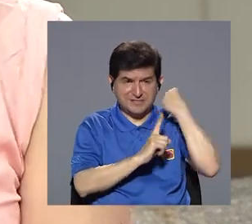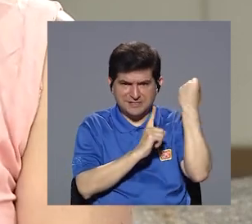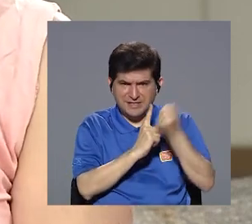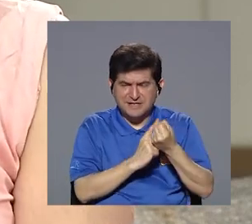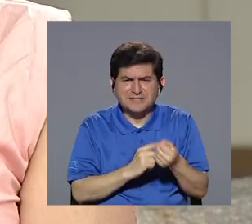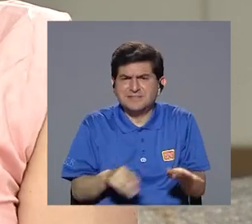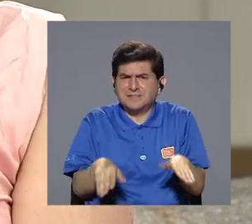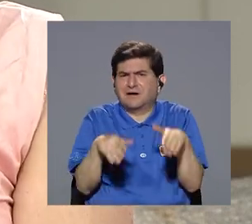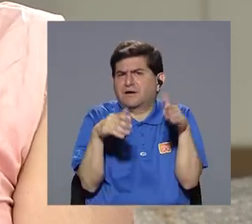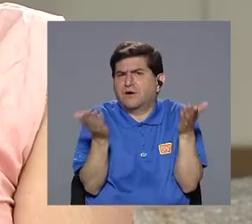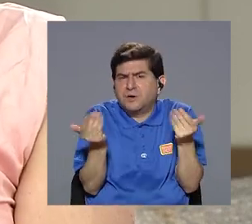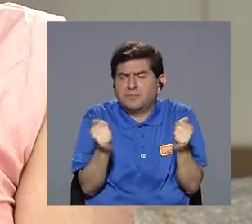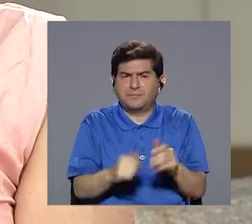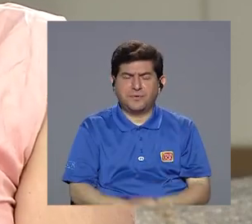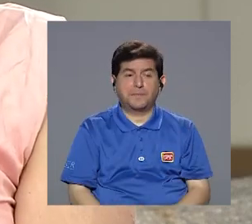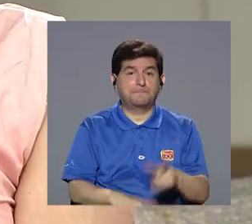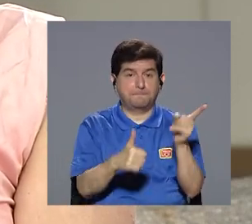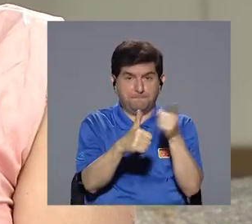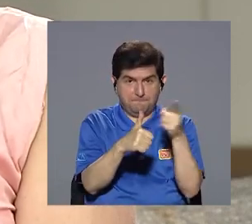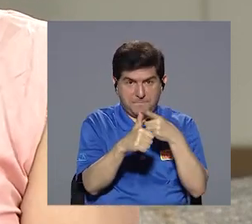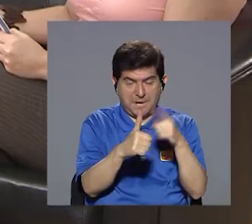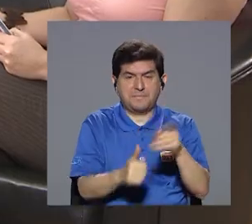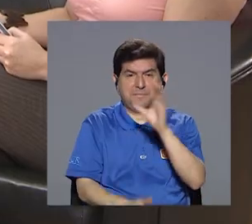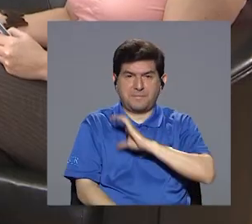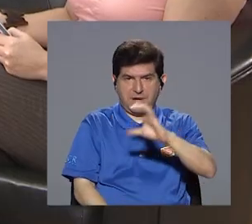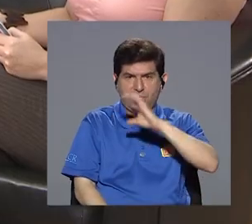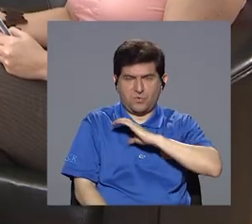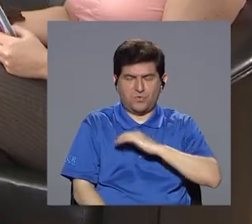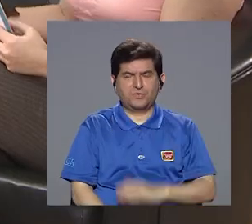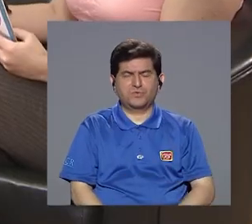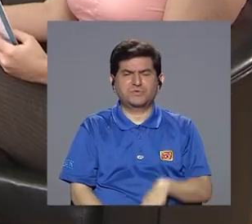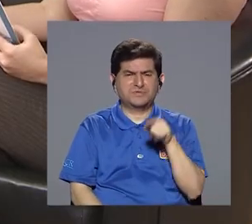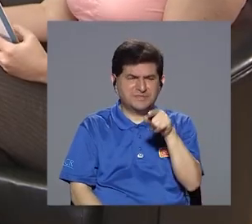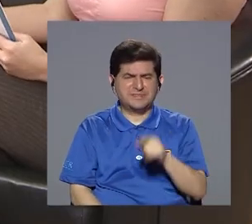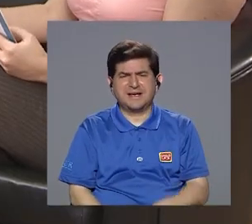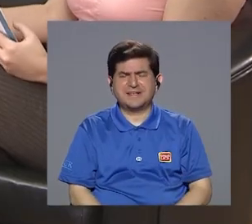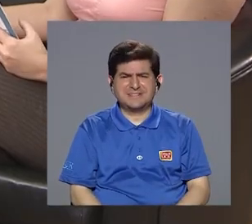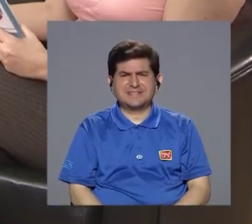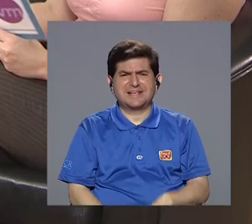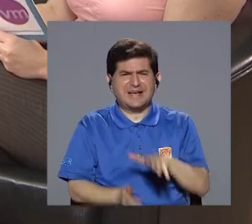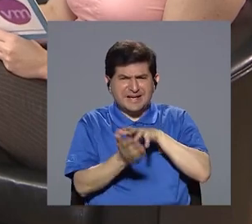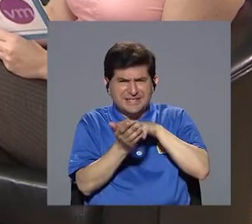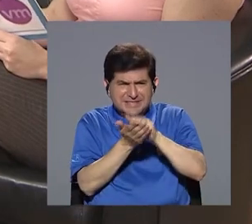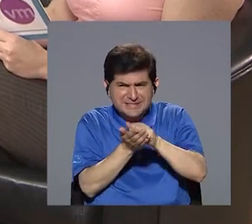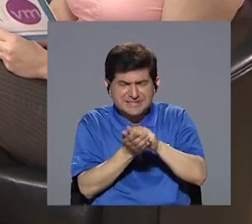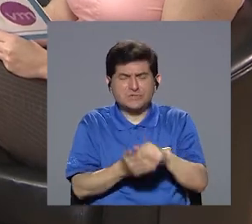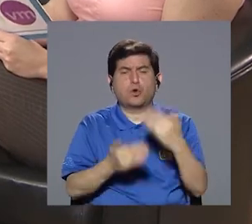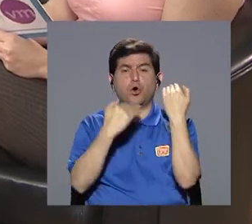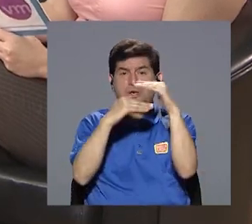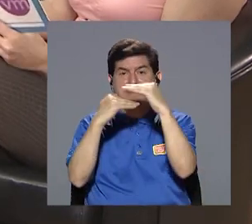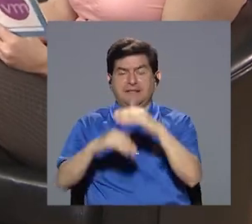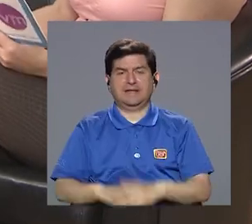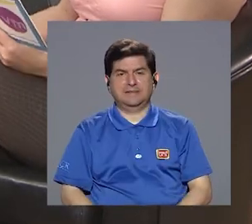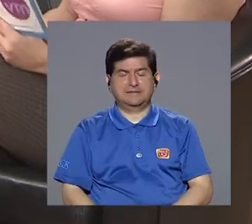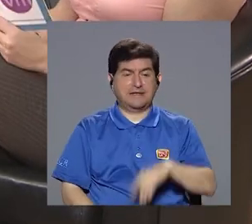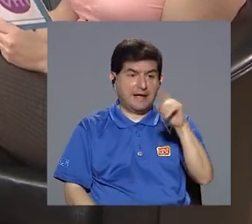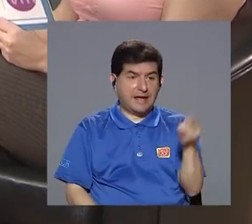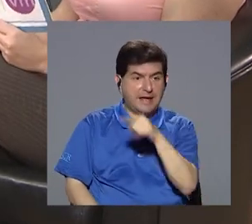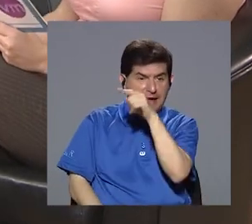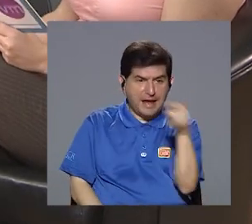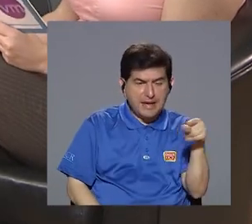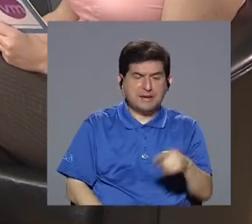están adquiriendo esa obsesión? Lo primero son las conductas restrictivas. Empiezan a eliminar, por ejemplo, de